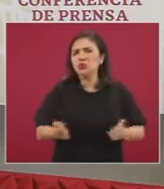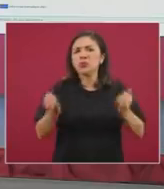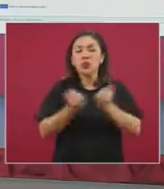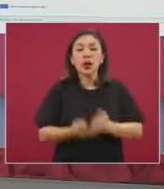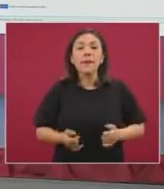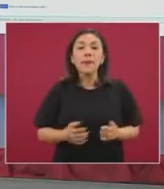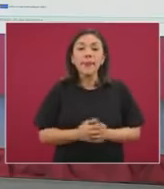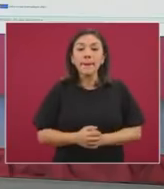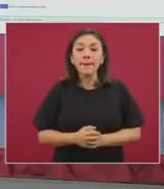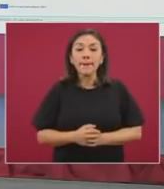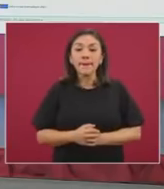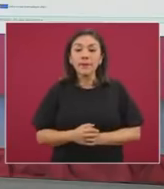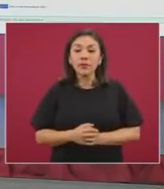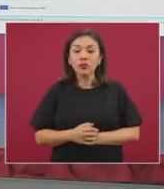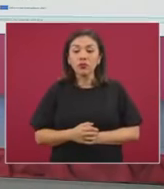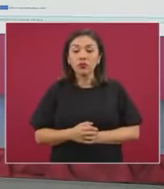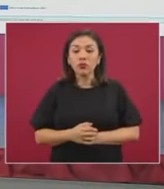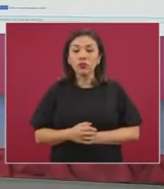siguiente, por favor.